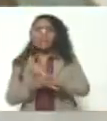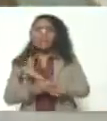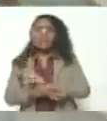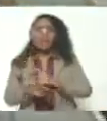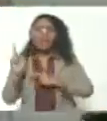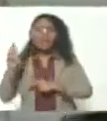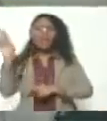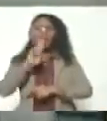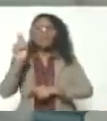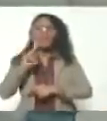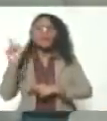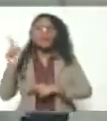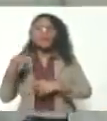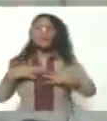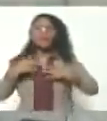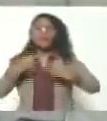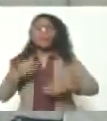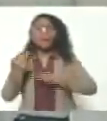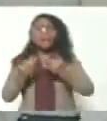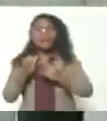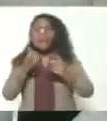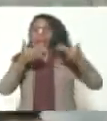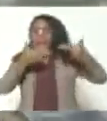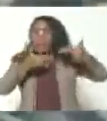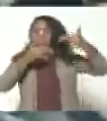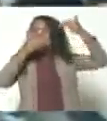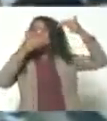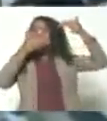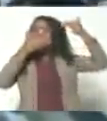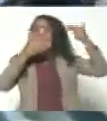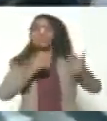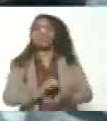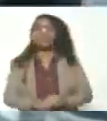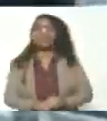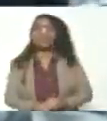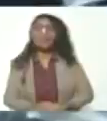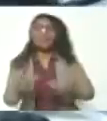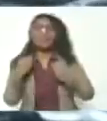ellos usaban estos uniformes para secuestrar, para